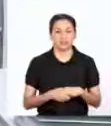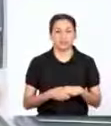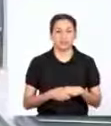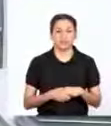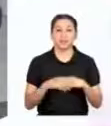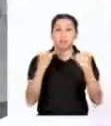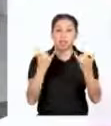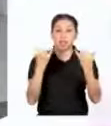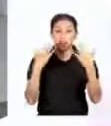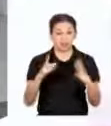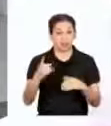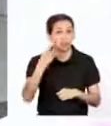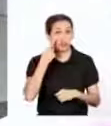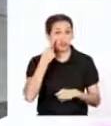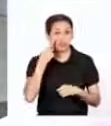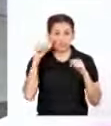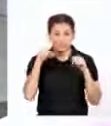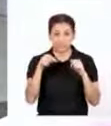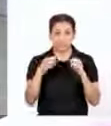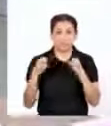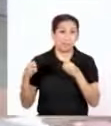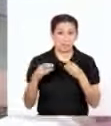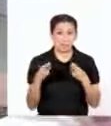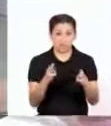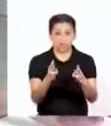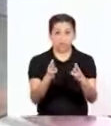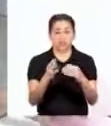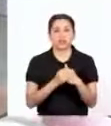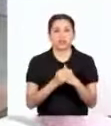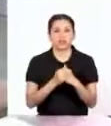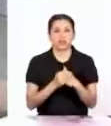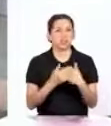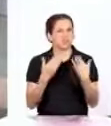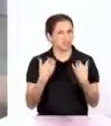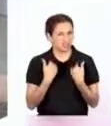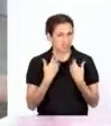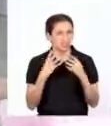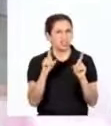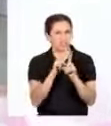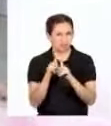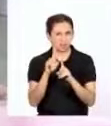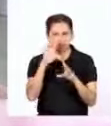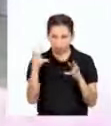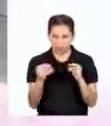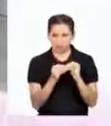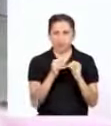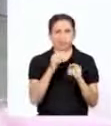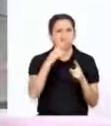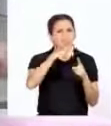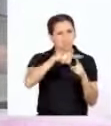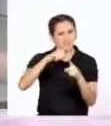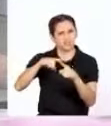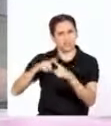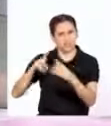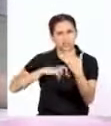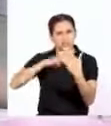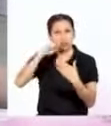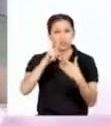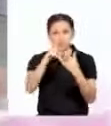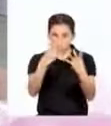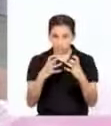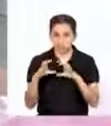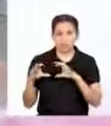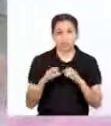Listo. Ahora que conocemos estas metodologías, deberíamos intentar aplicarlas a cada proyecto que